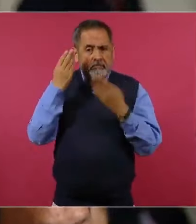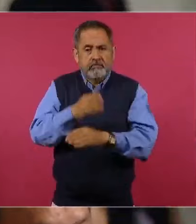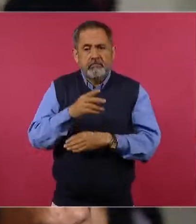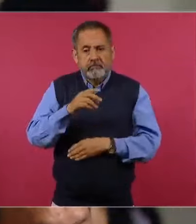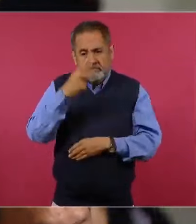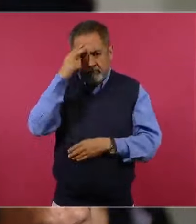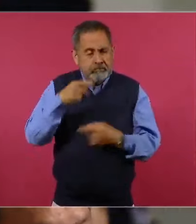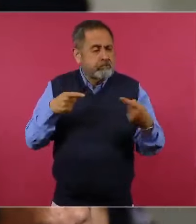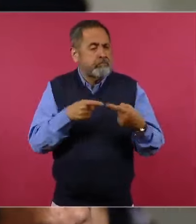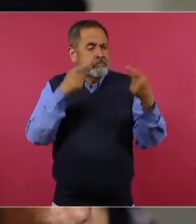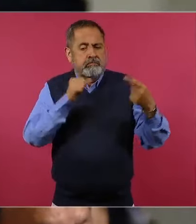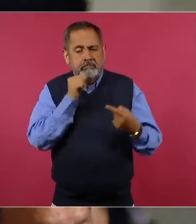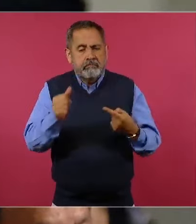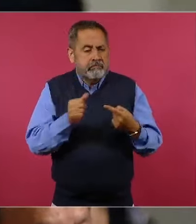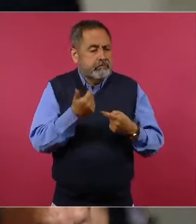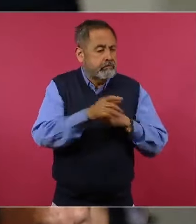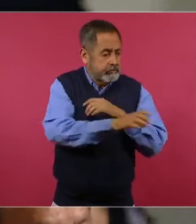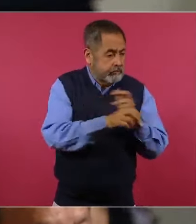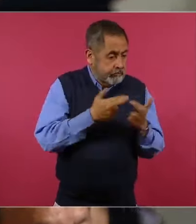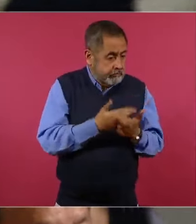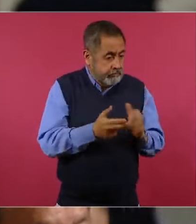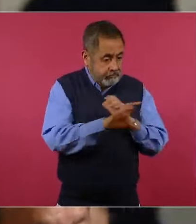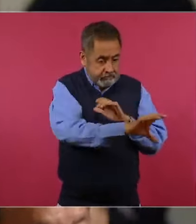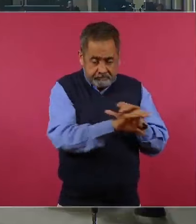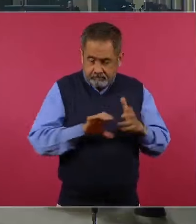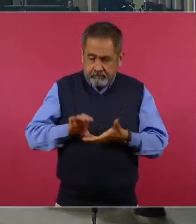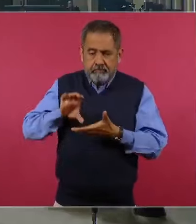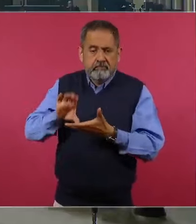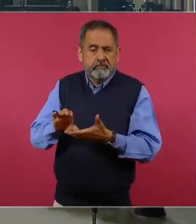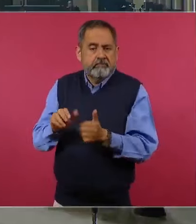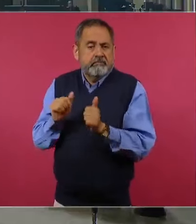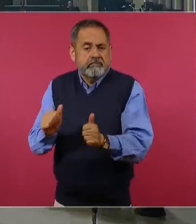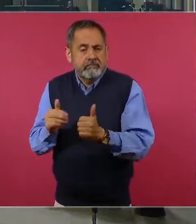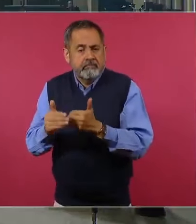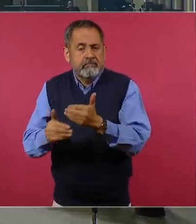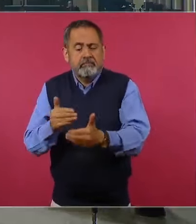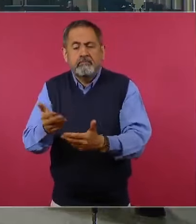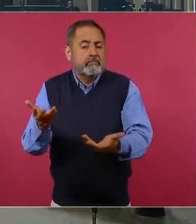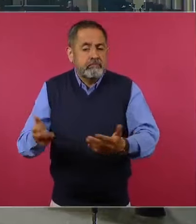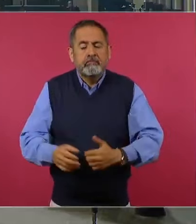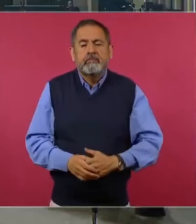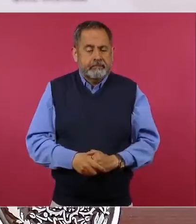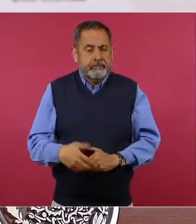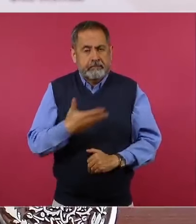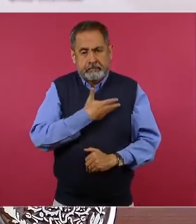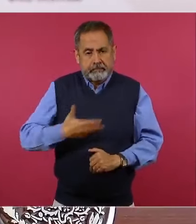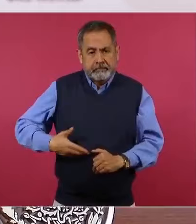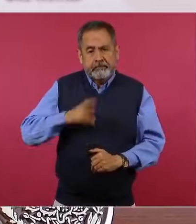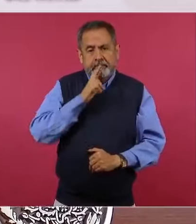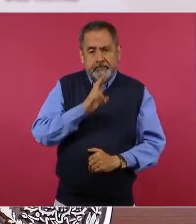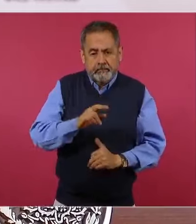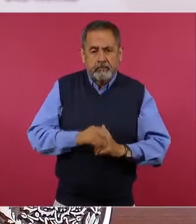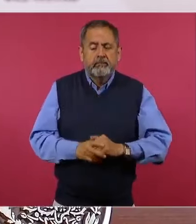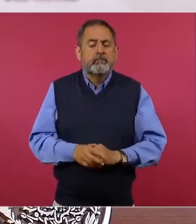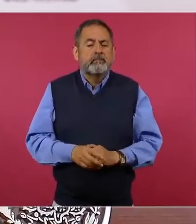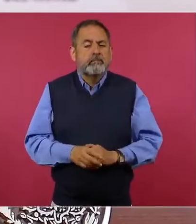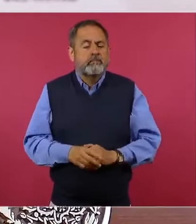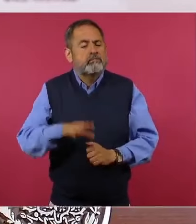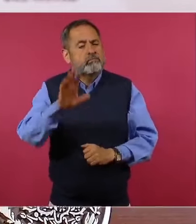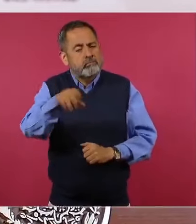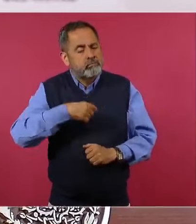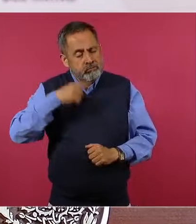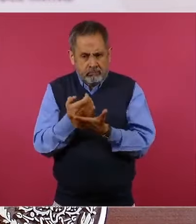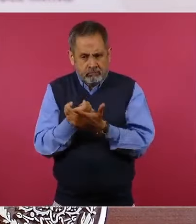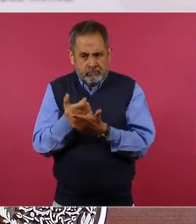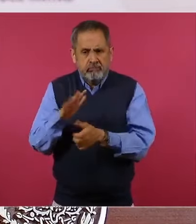México si existen estos remanentes. Sí, yo pienso que la economía está muy bien en